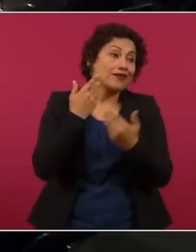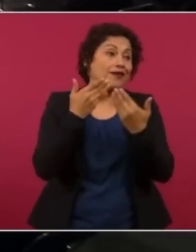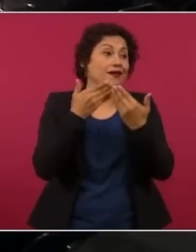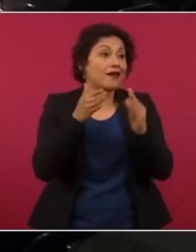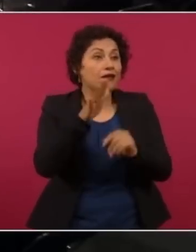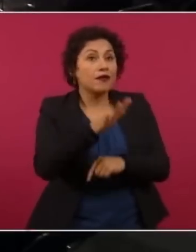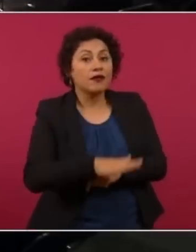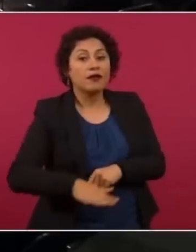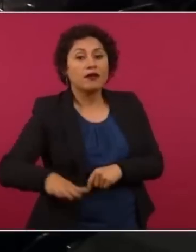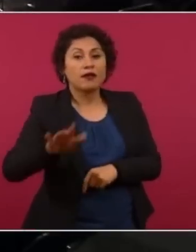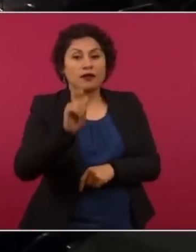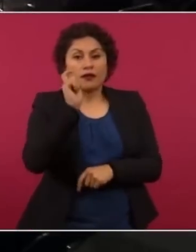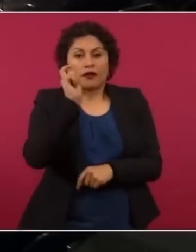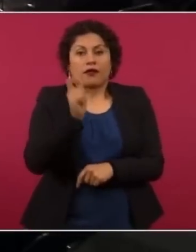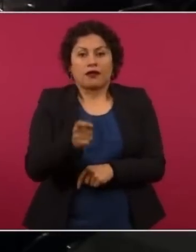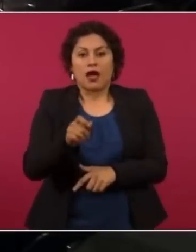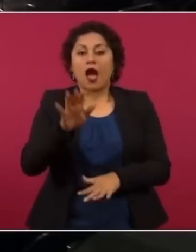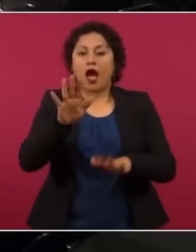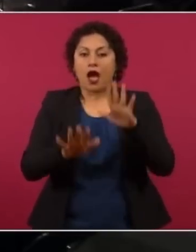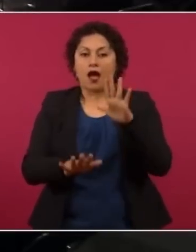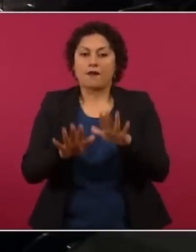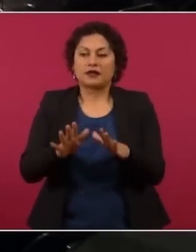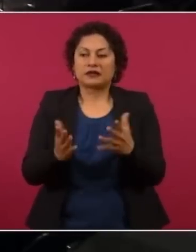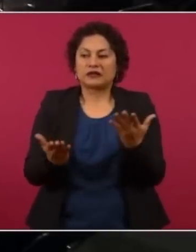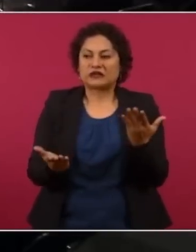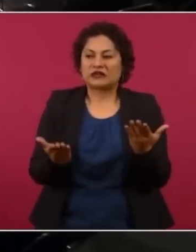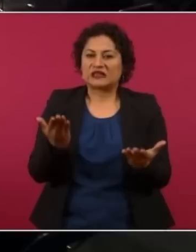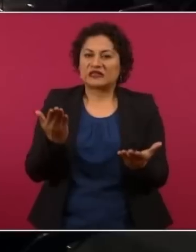es optar entre inconvenientes.